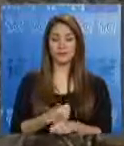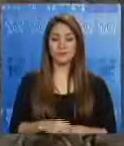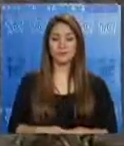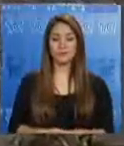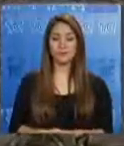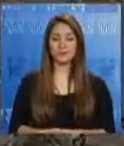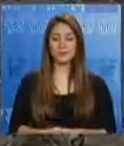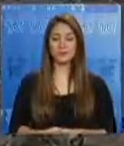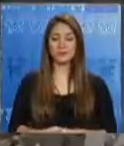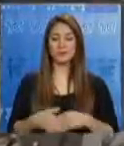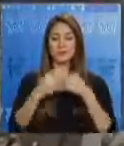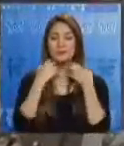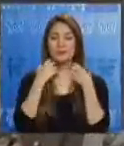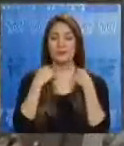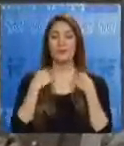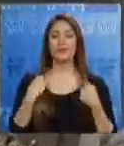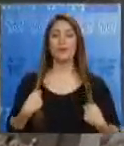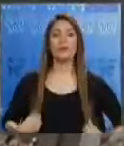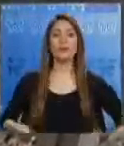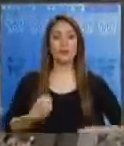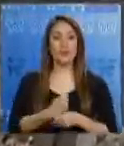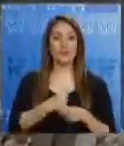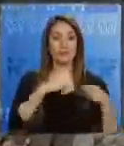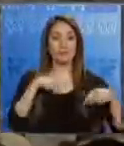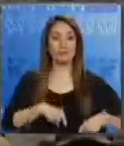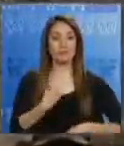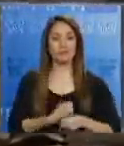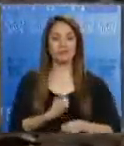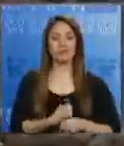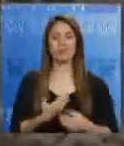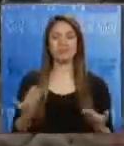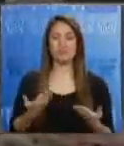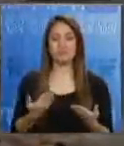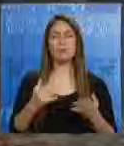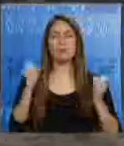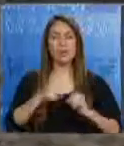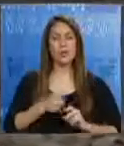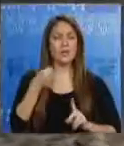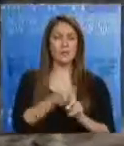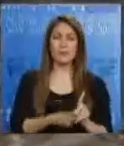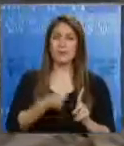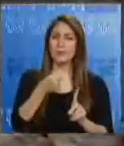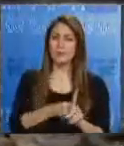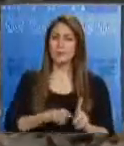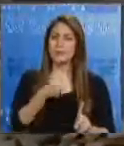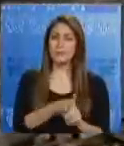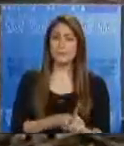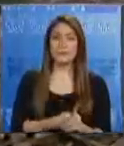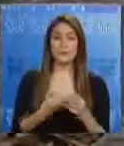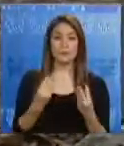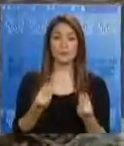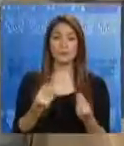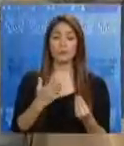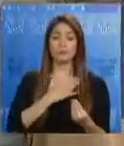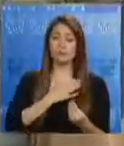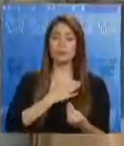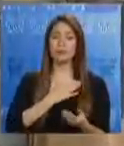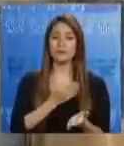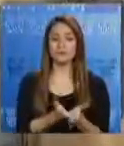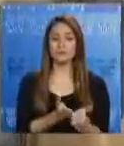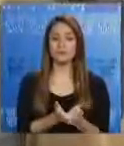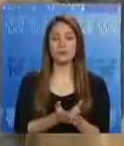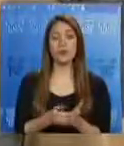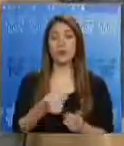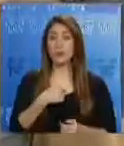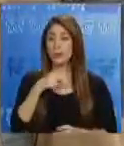de todas las áreas que nos encontramos aquí, pues, hacemos lo que podemos, lo que está a nuestro alcance, ya que ese es nuestro deber. No le